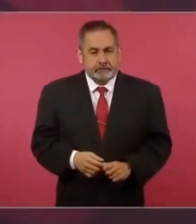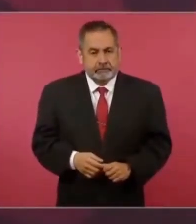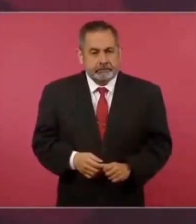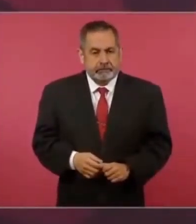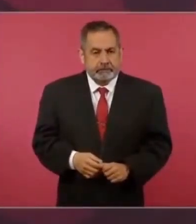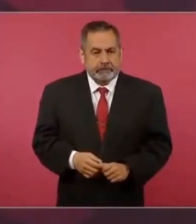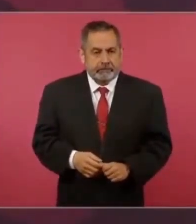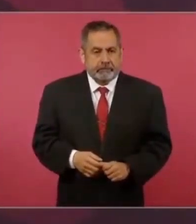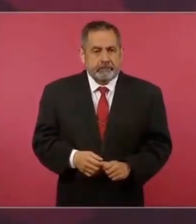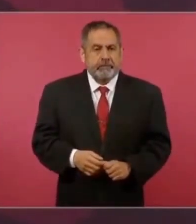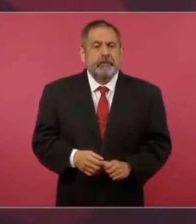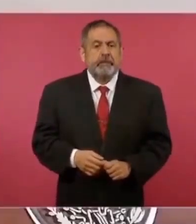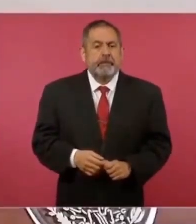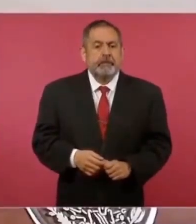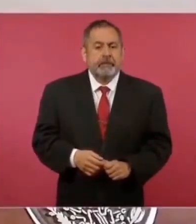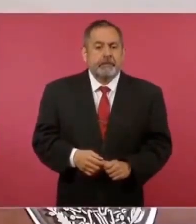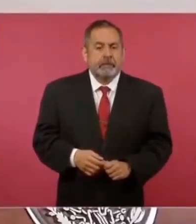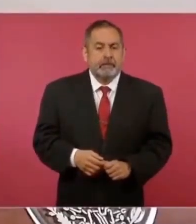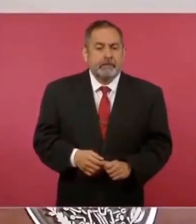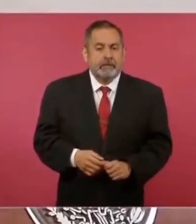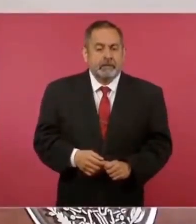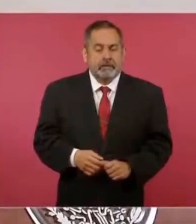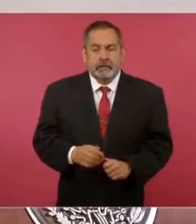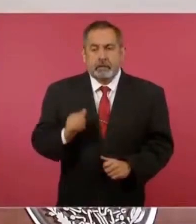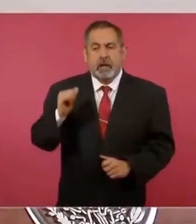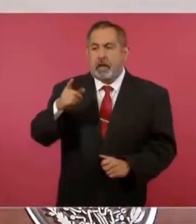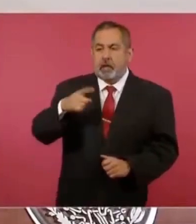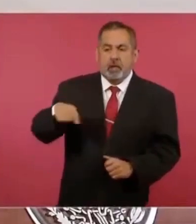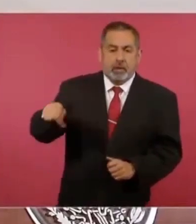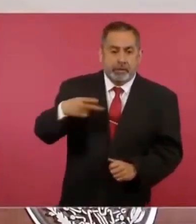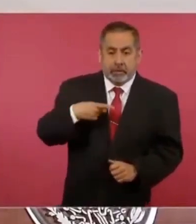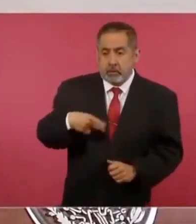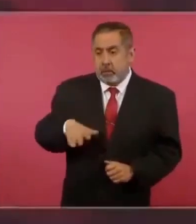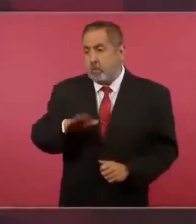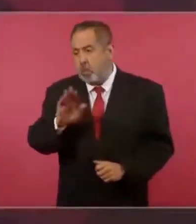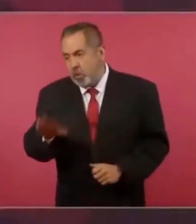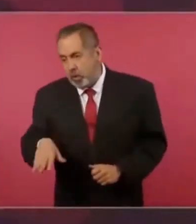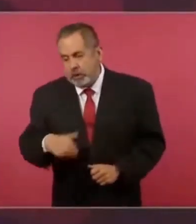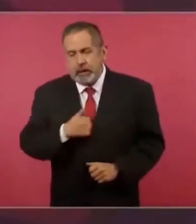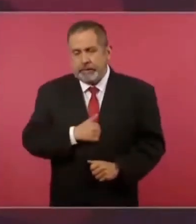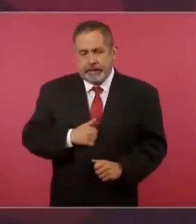cualquier agresión, cualquier pérdida de vida humana es lamentable,